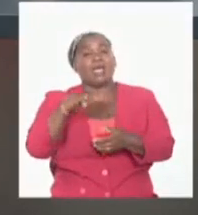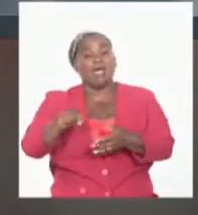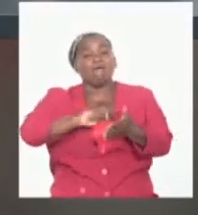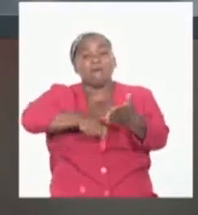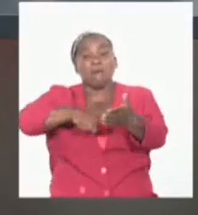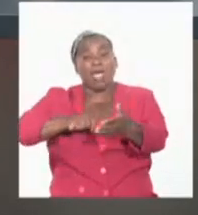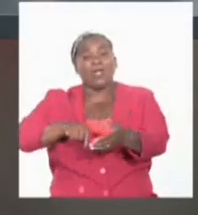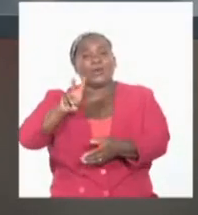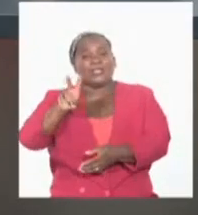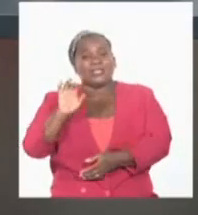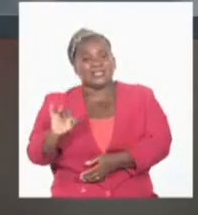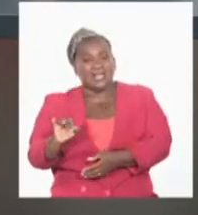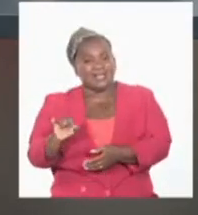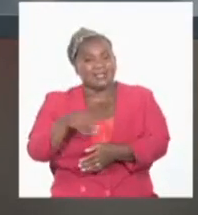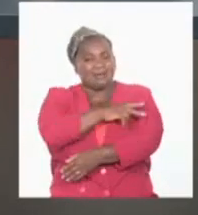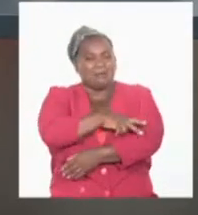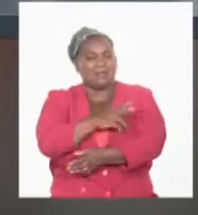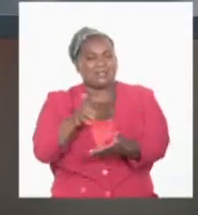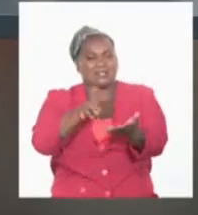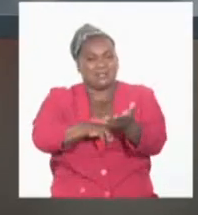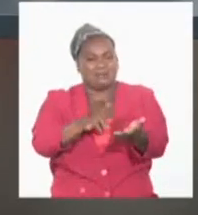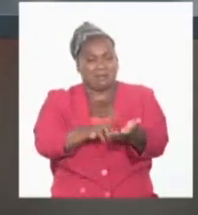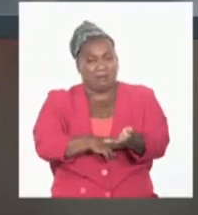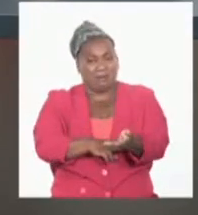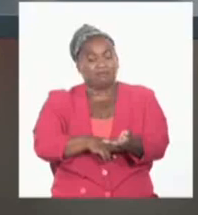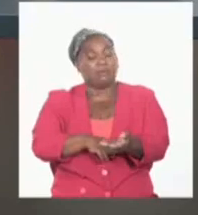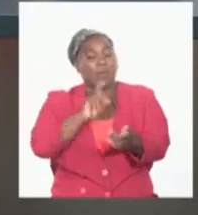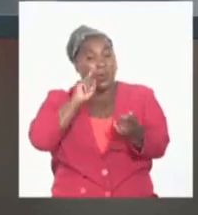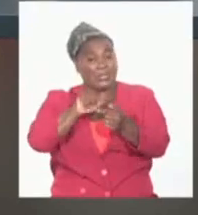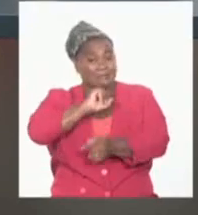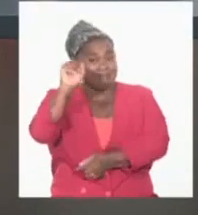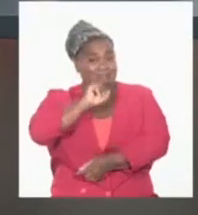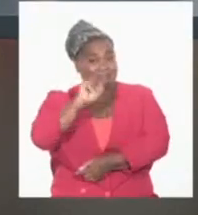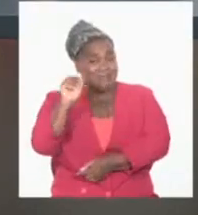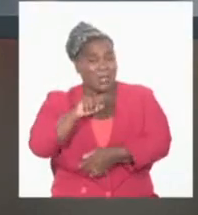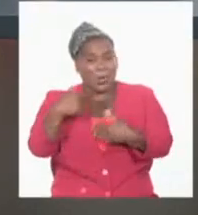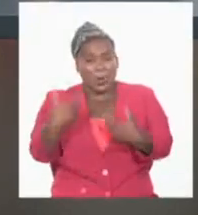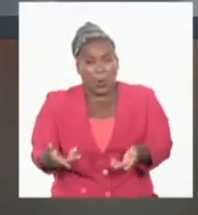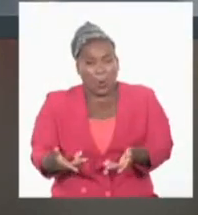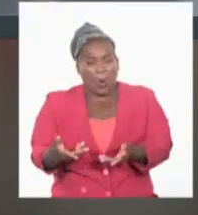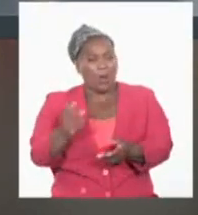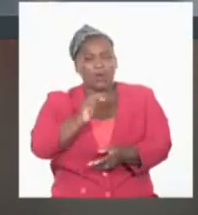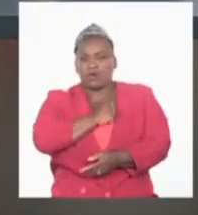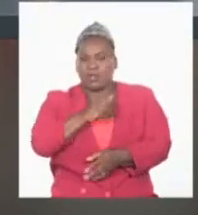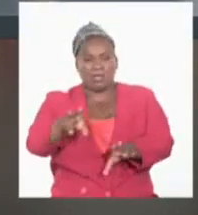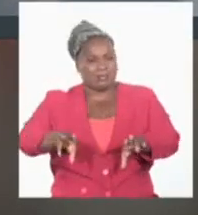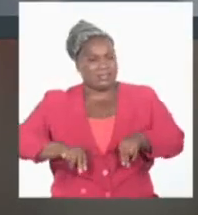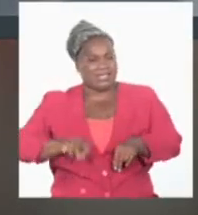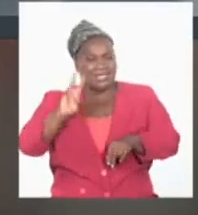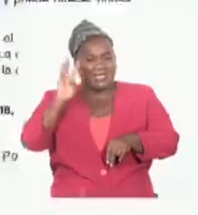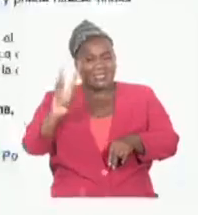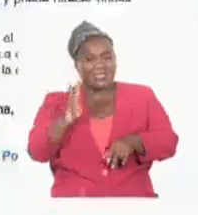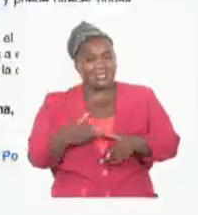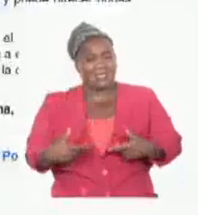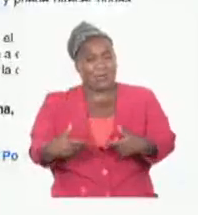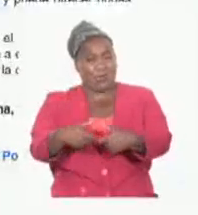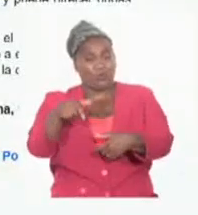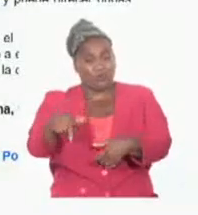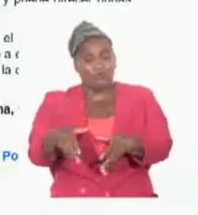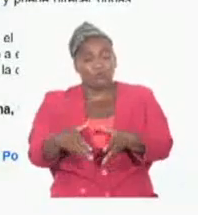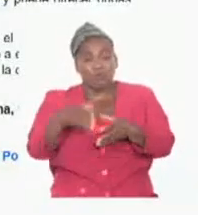27 Estados miembros. Para lograr sus fines, tratan de obviar los resultados del tercer Consejo Conjunto Cuba-Unión